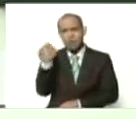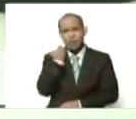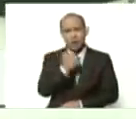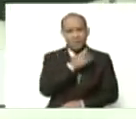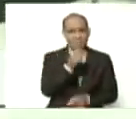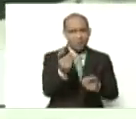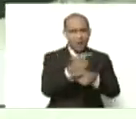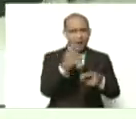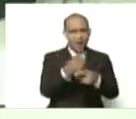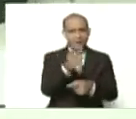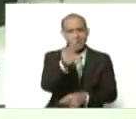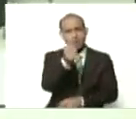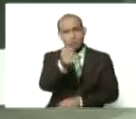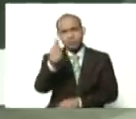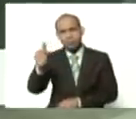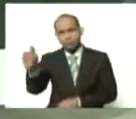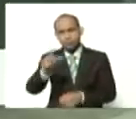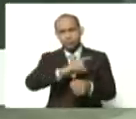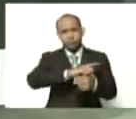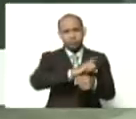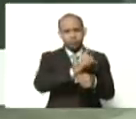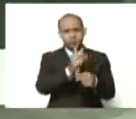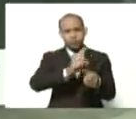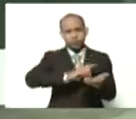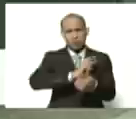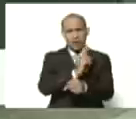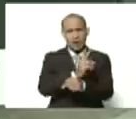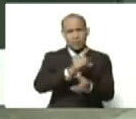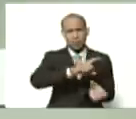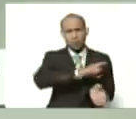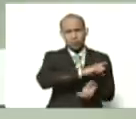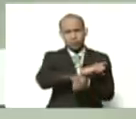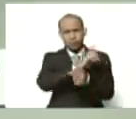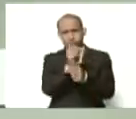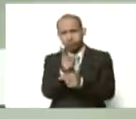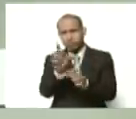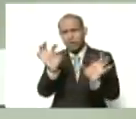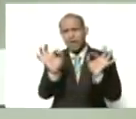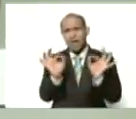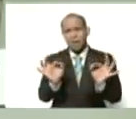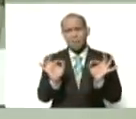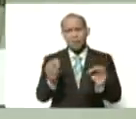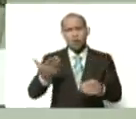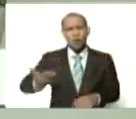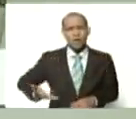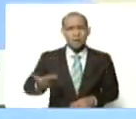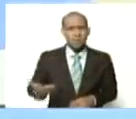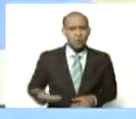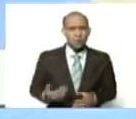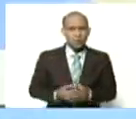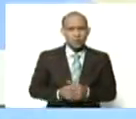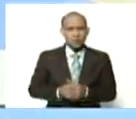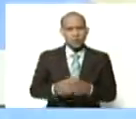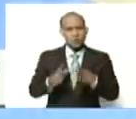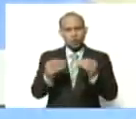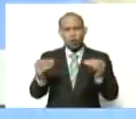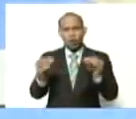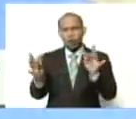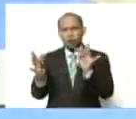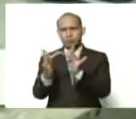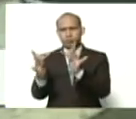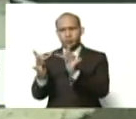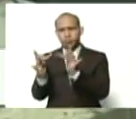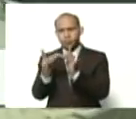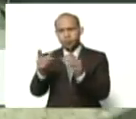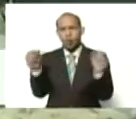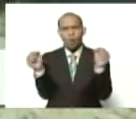Y cada uno de estos aceleradores, que tienen unas especificaciones importantes, están conectados directamente a un chiller que le